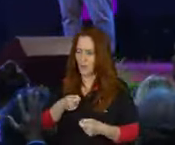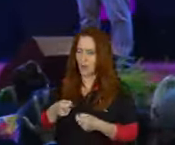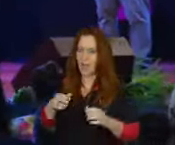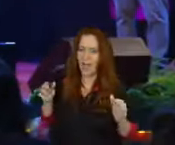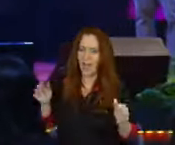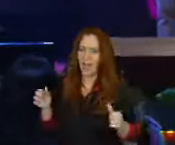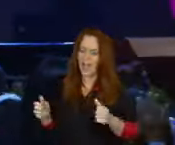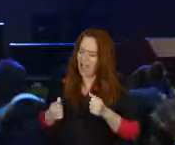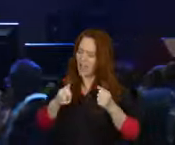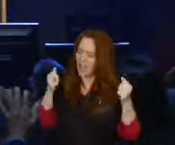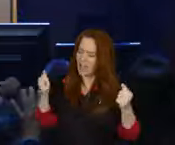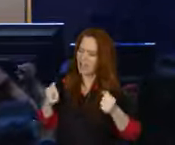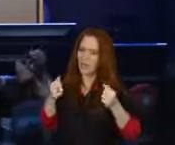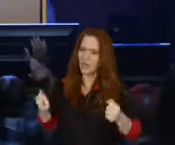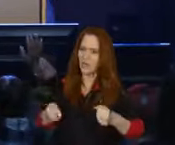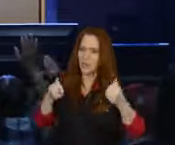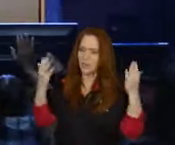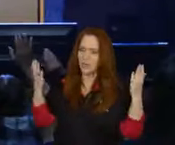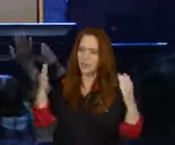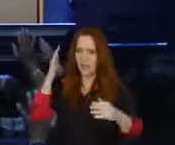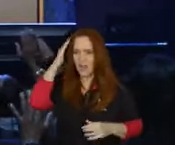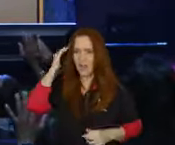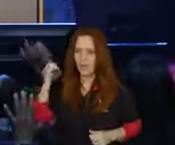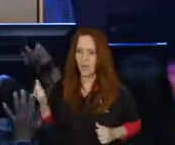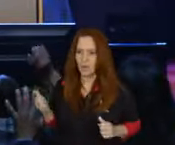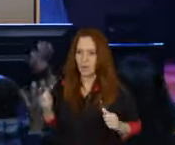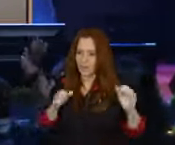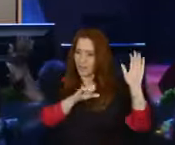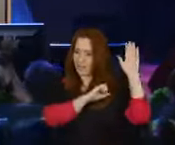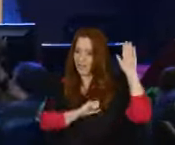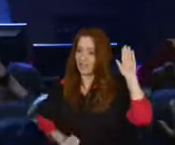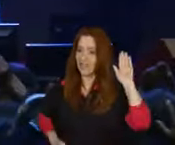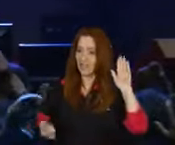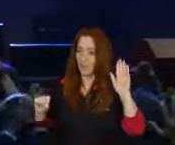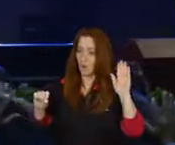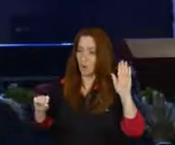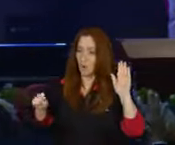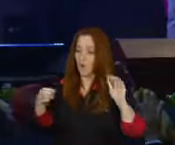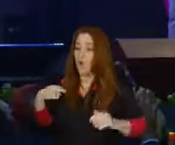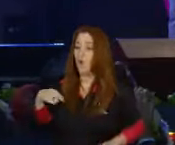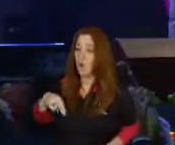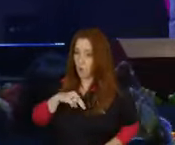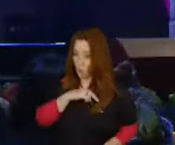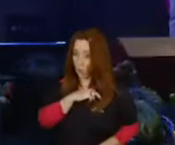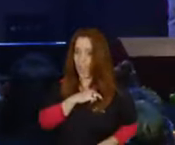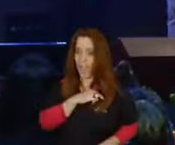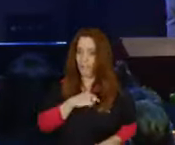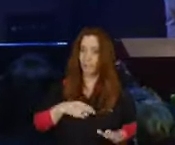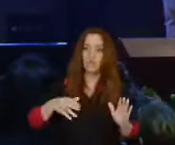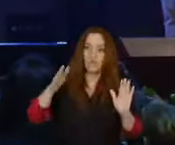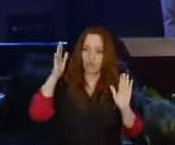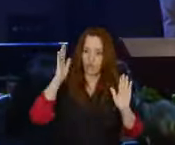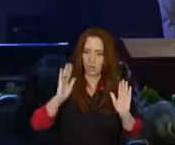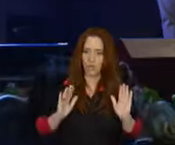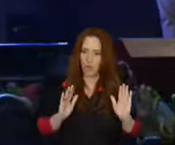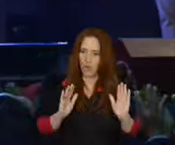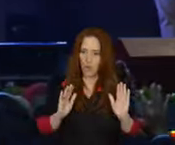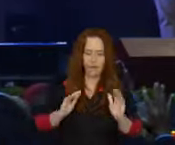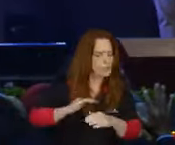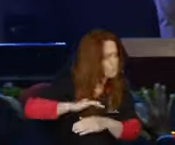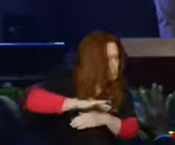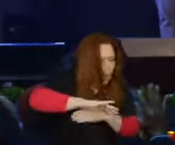Aleluya. Porque el Señor, nuestro Dios